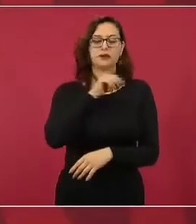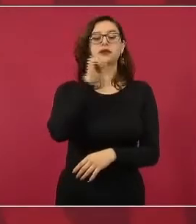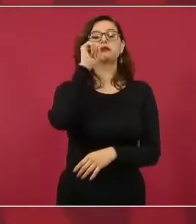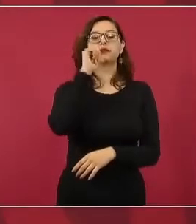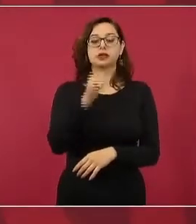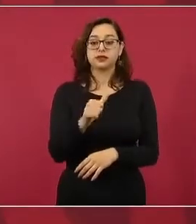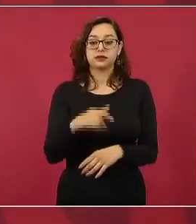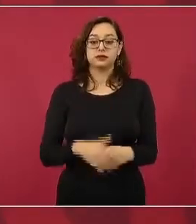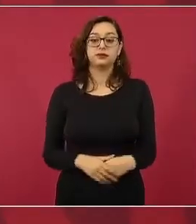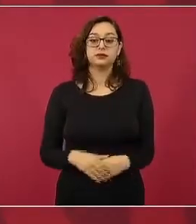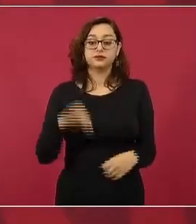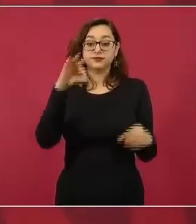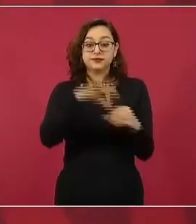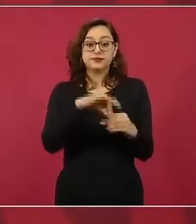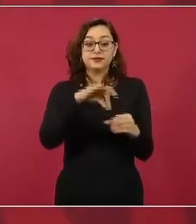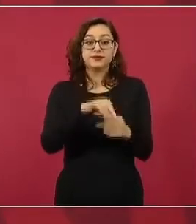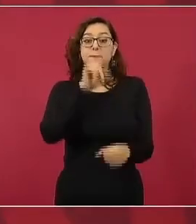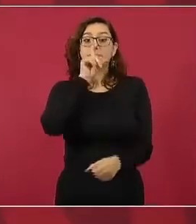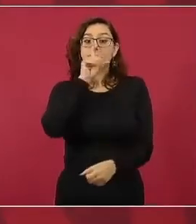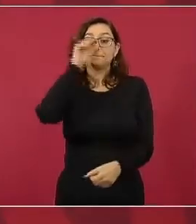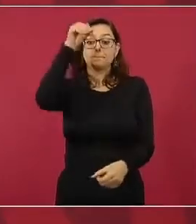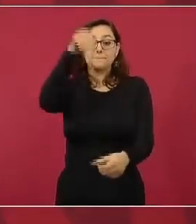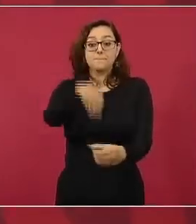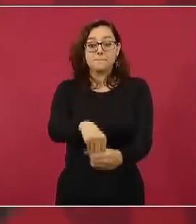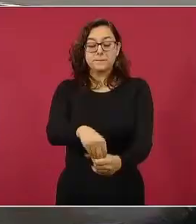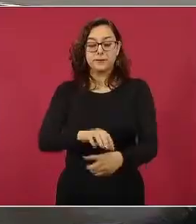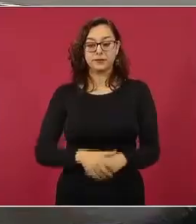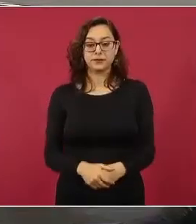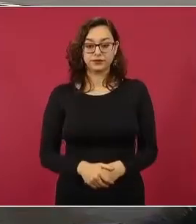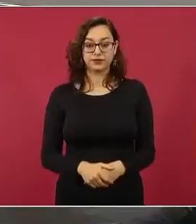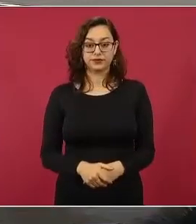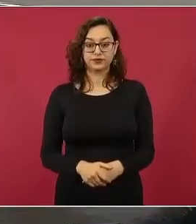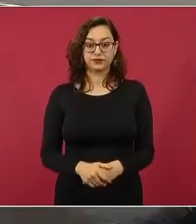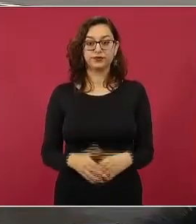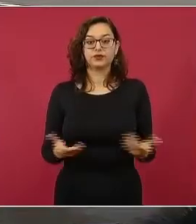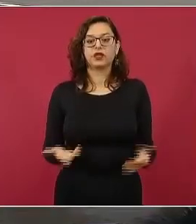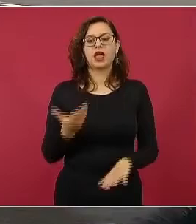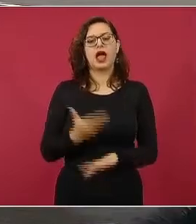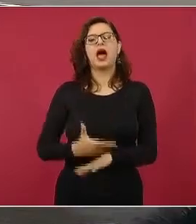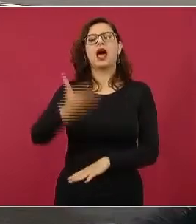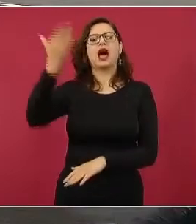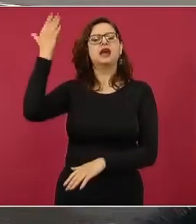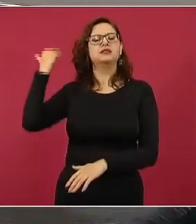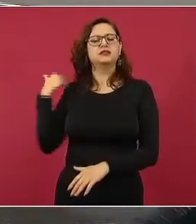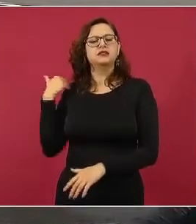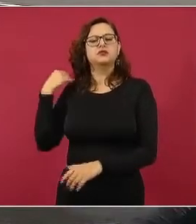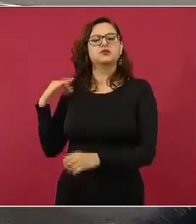algunos intentos, ¿no?, de control, de manipulación, pero también lo decía yo ayer,